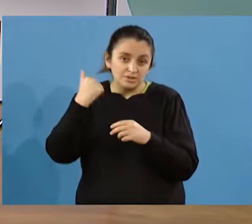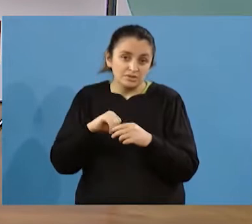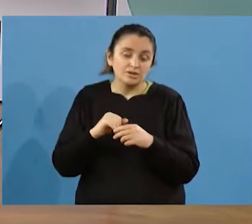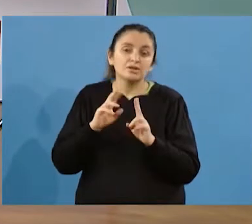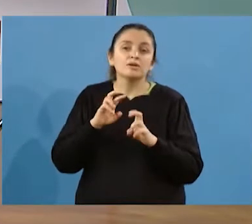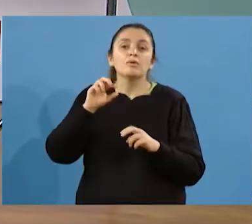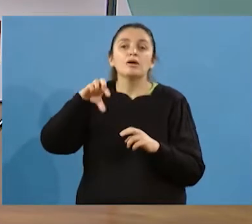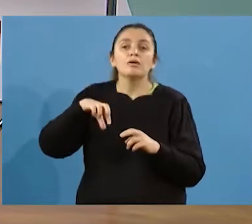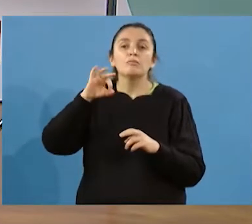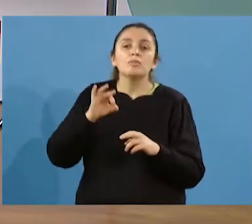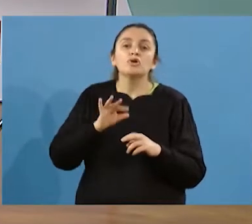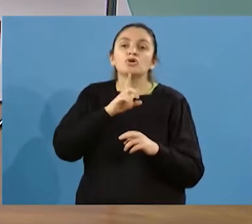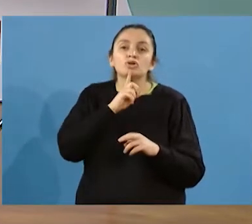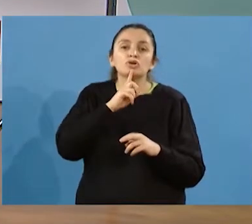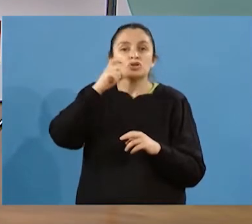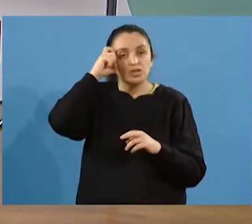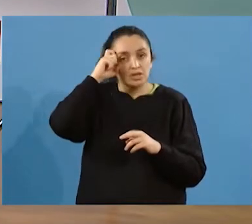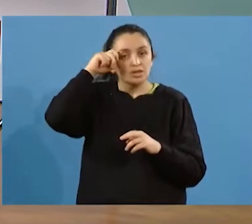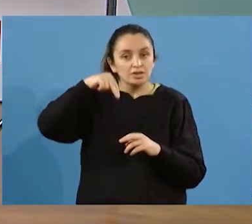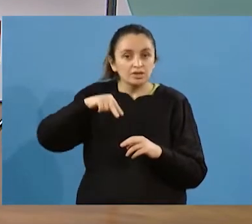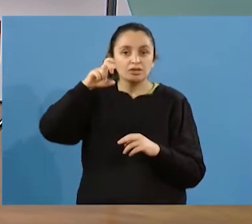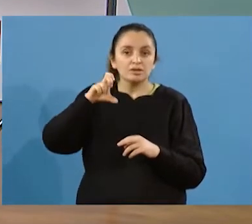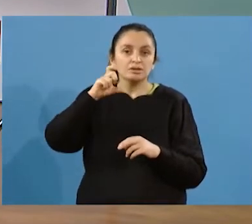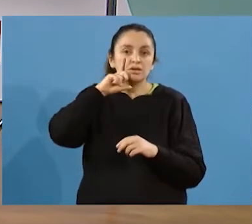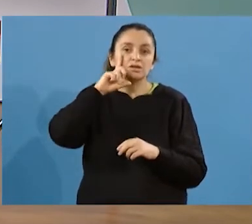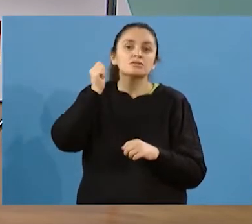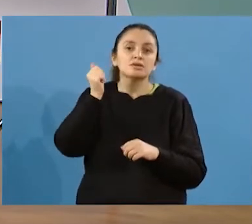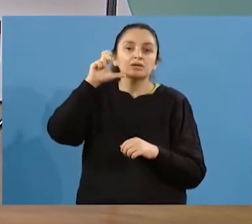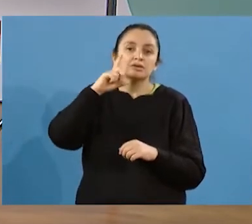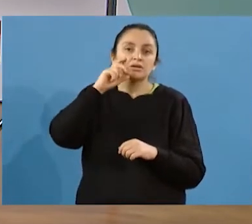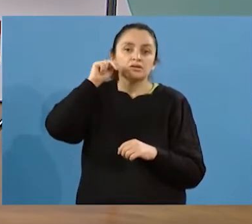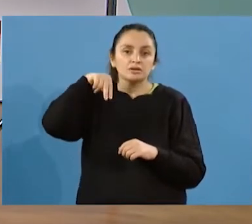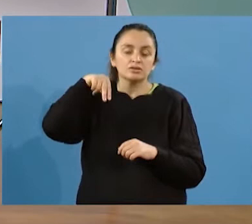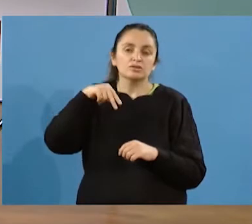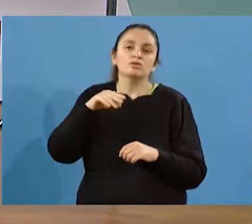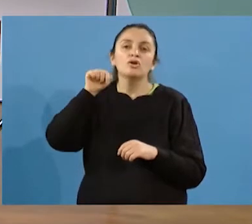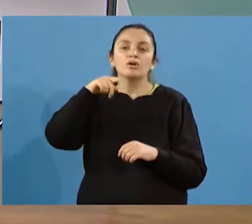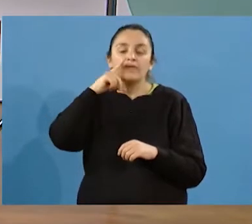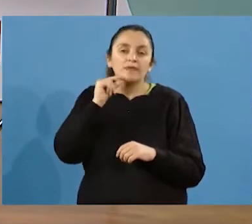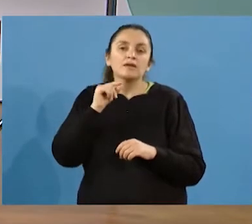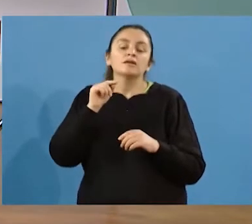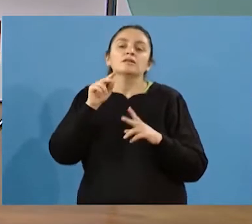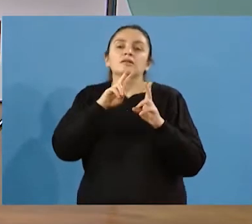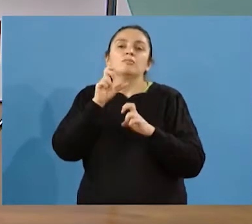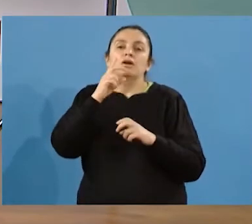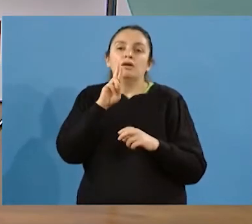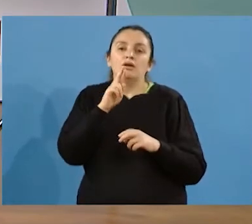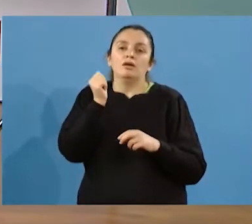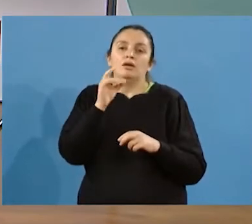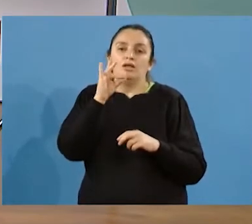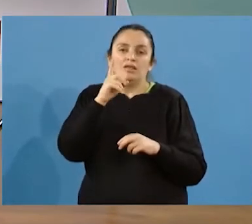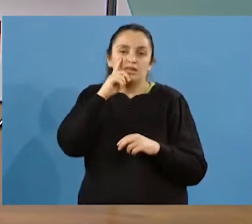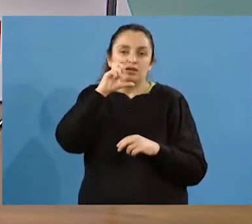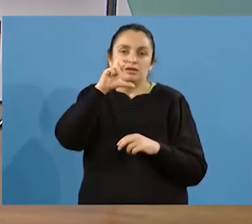potenciación vamos a ver radicaciones empecemos primero en el